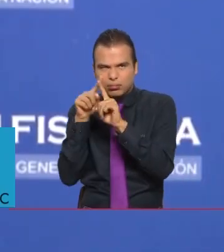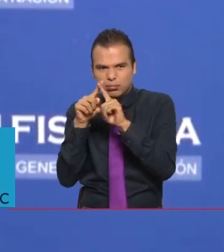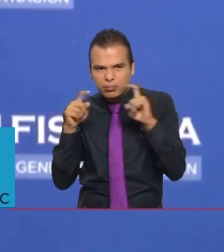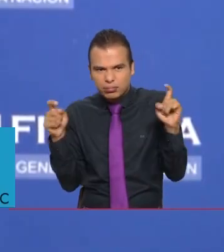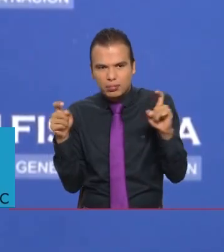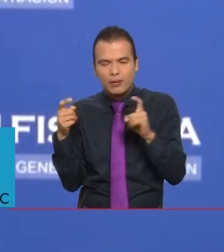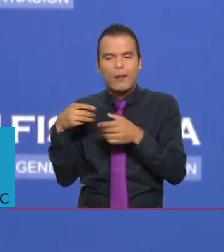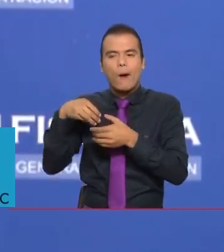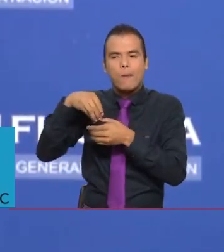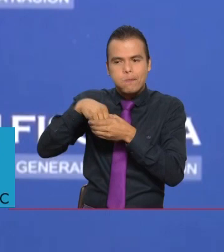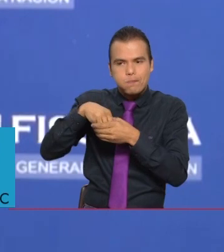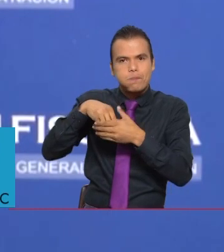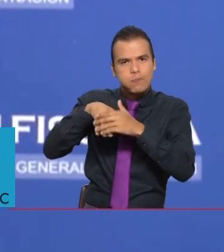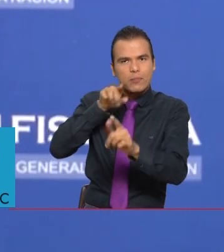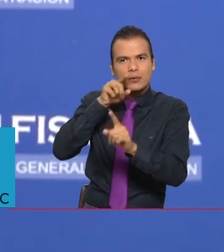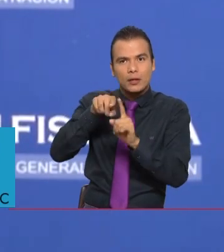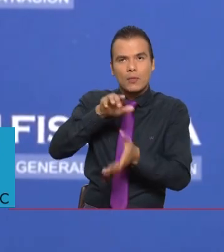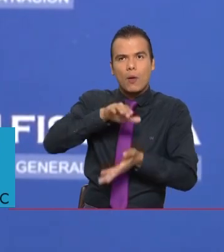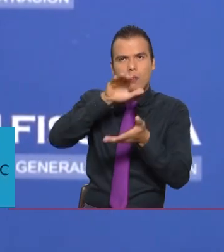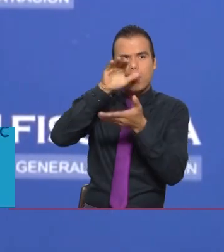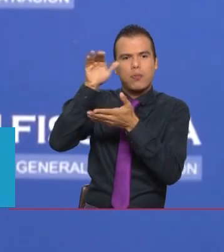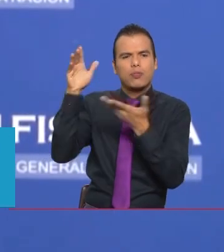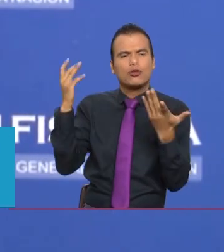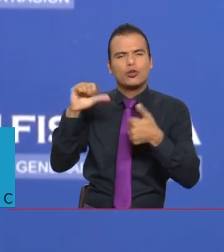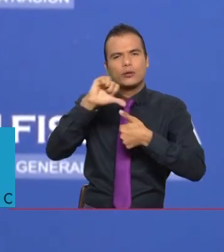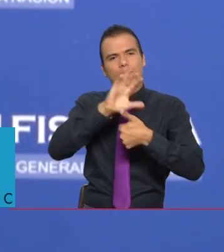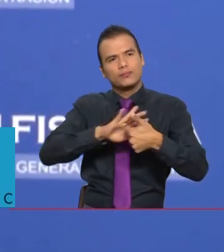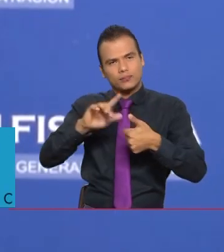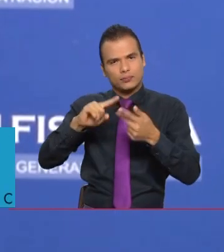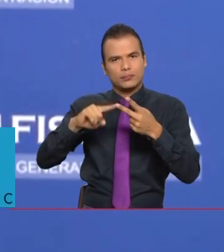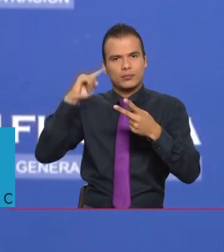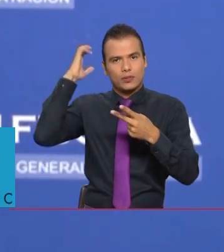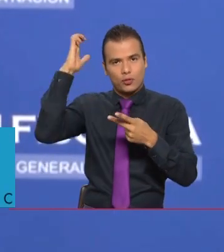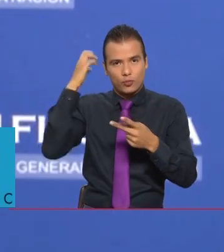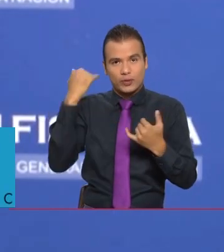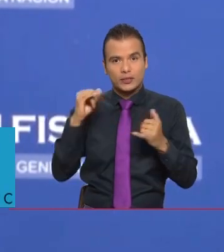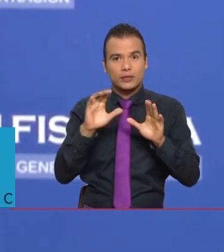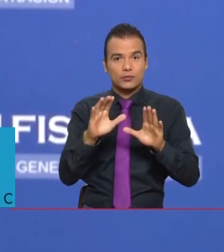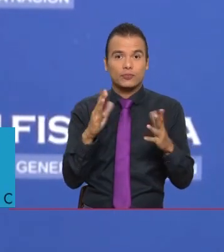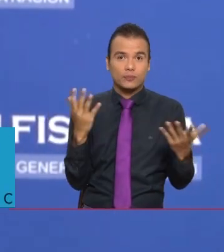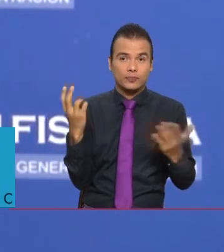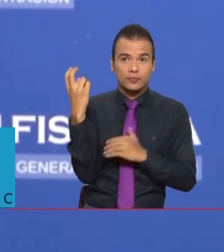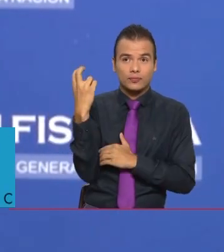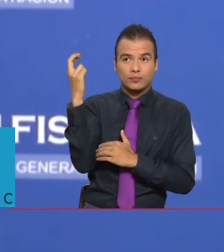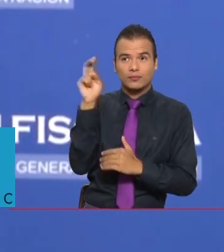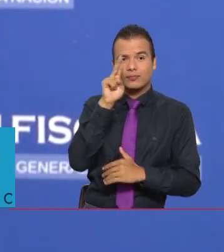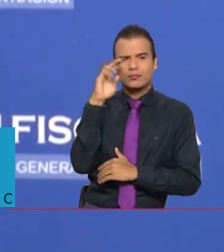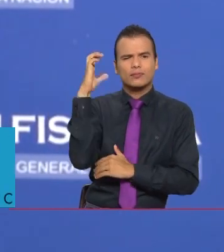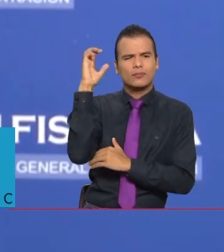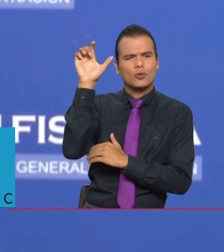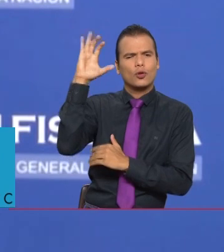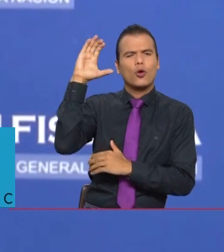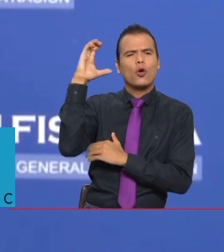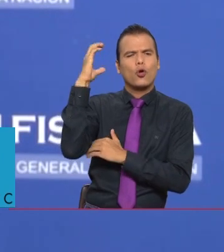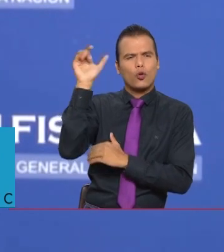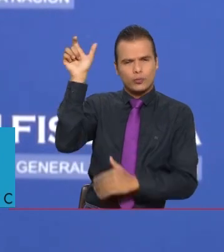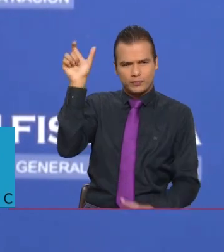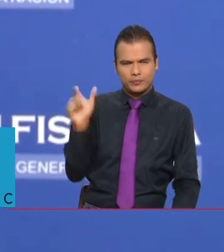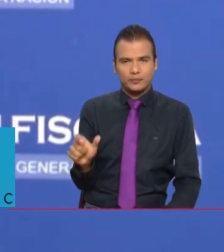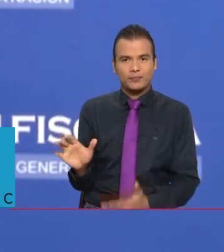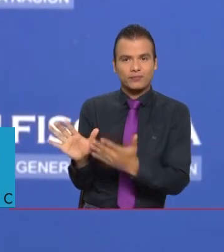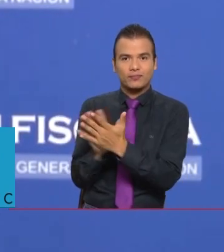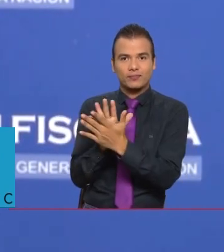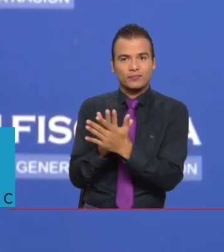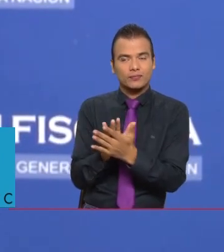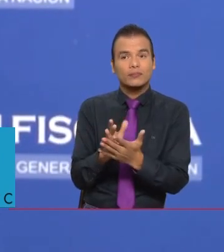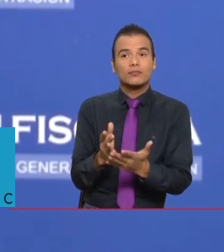de la estrategia Argenta dispuesta por el fiscal general de la Nación, Francisco Barbosa Delgado, para afectar las finanzas